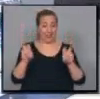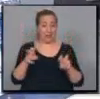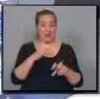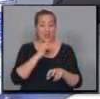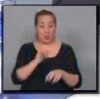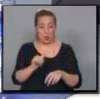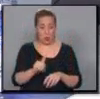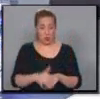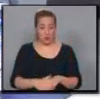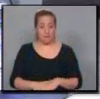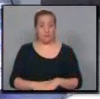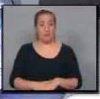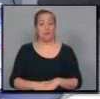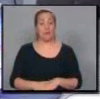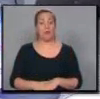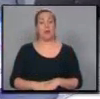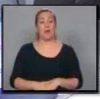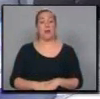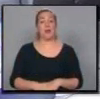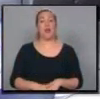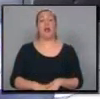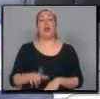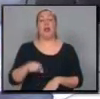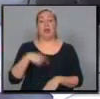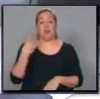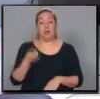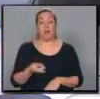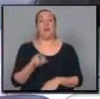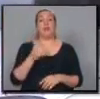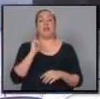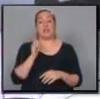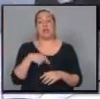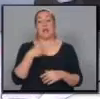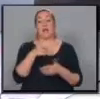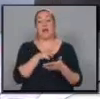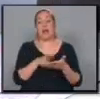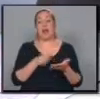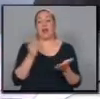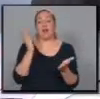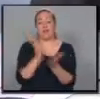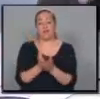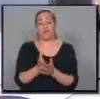el escrache a Morales. Y finalmente, entonces, se va a conocer la sentencia. El próximo miércoles 28.